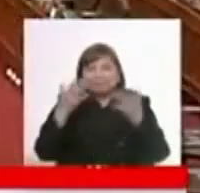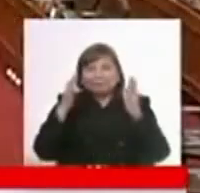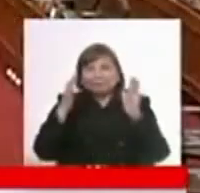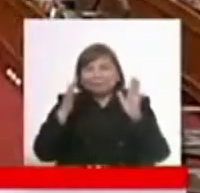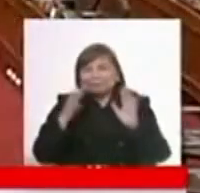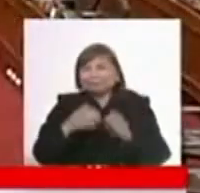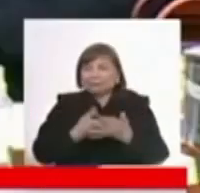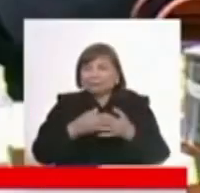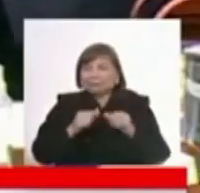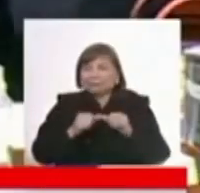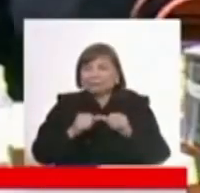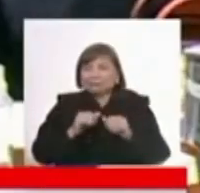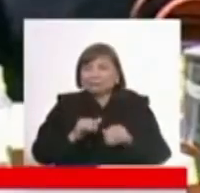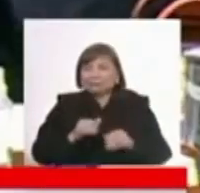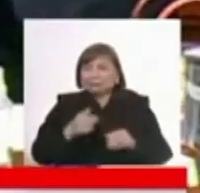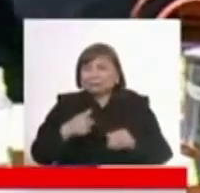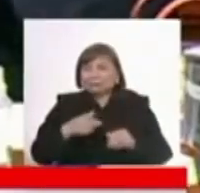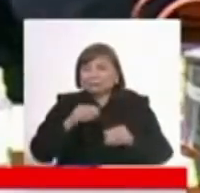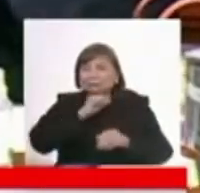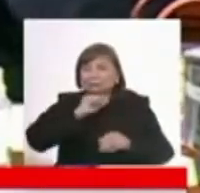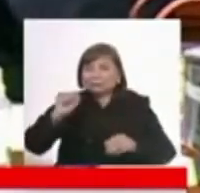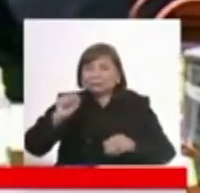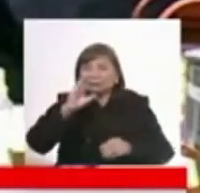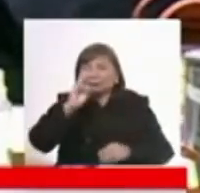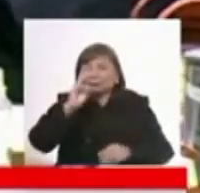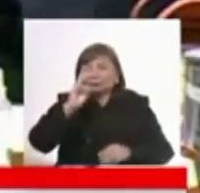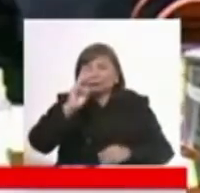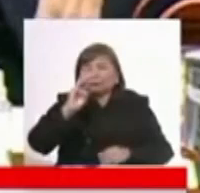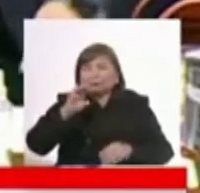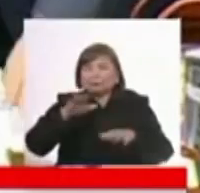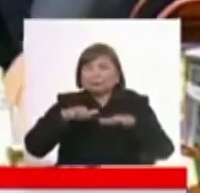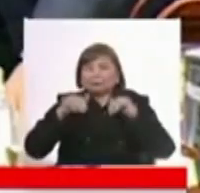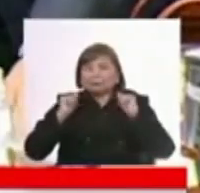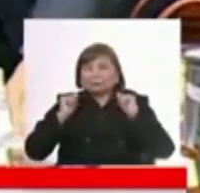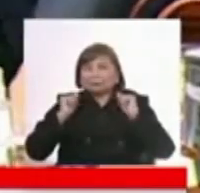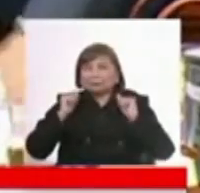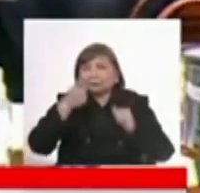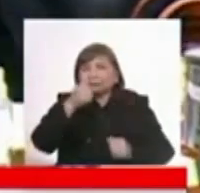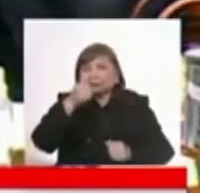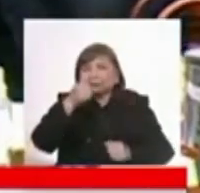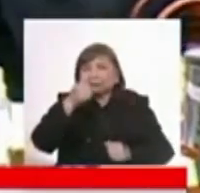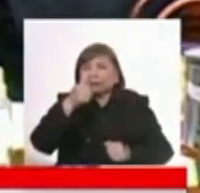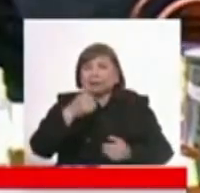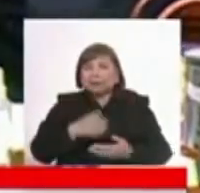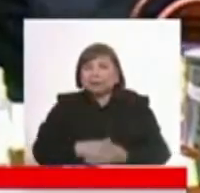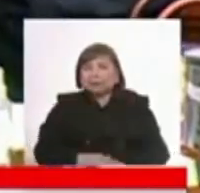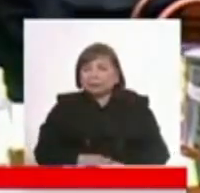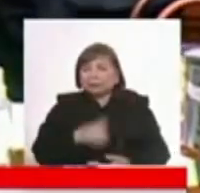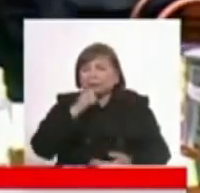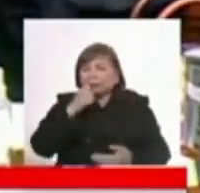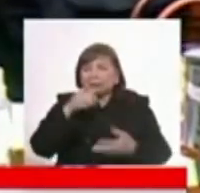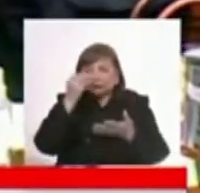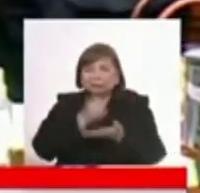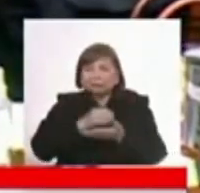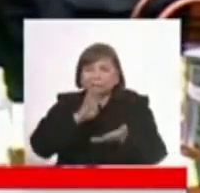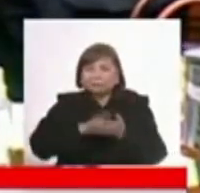sucede Lo que sucede es que cuando la clase política va a votar porque ayer iban a votar ya la destitución de Pedro